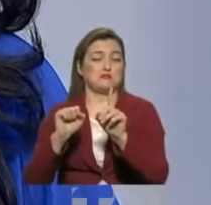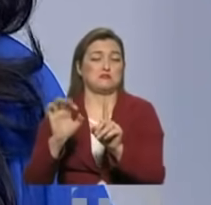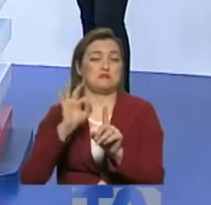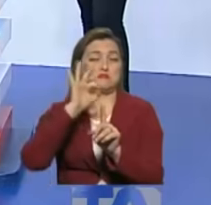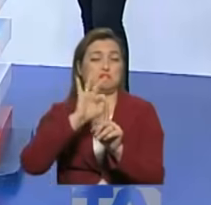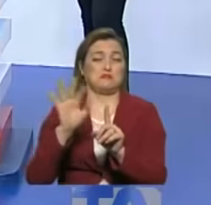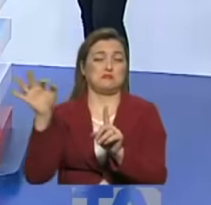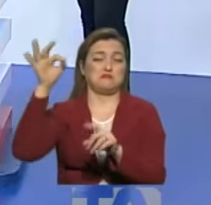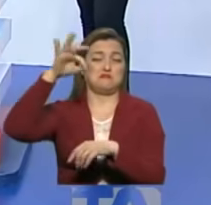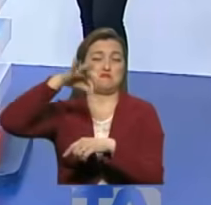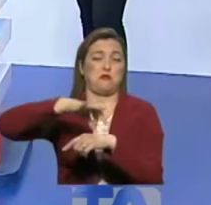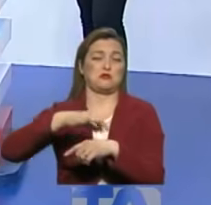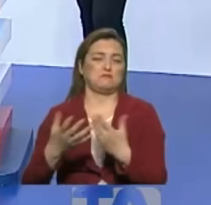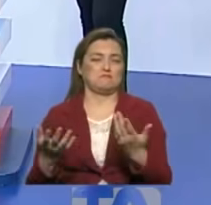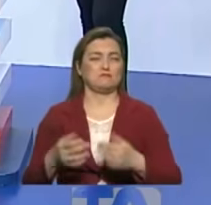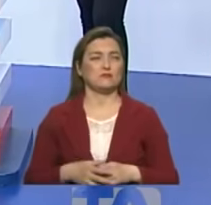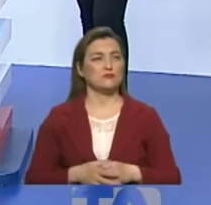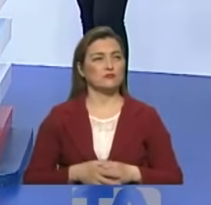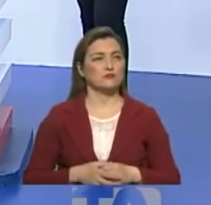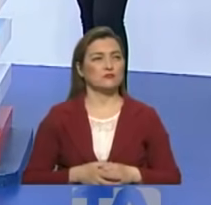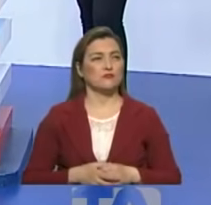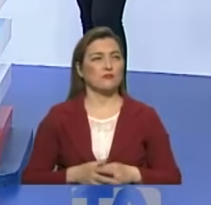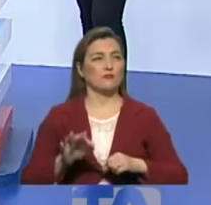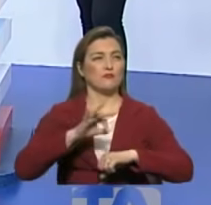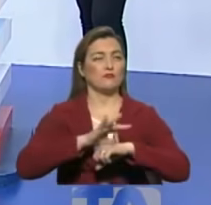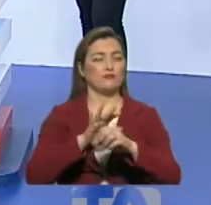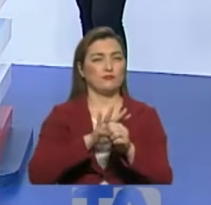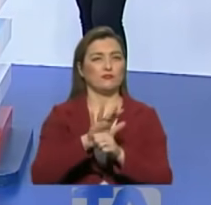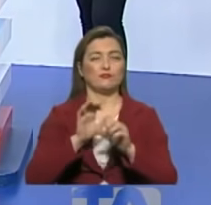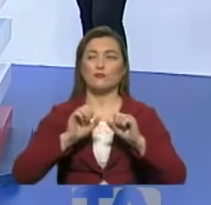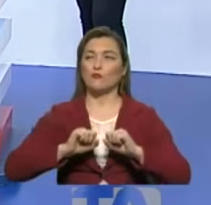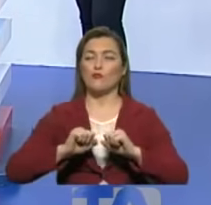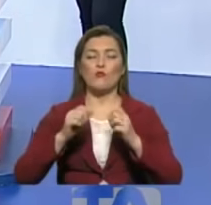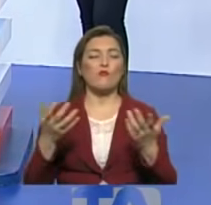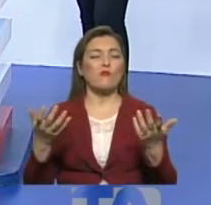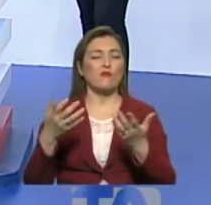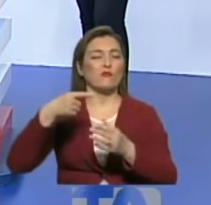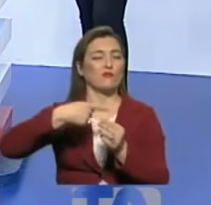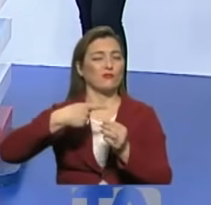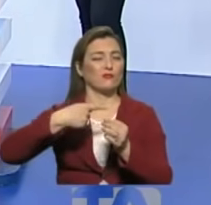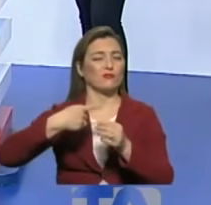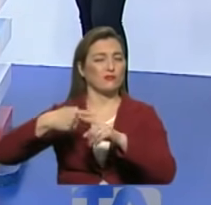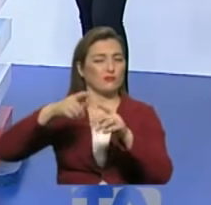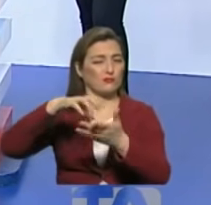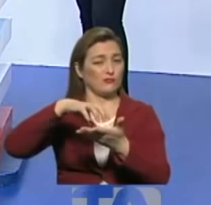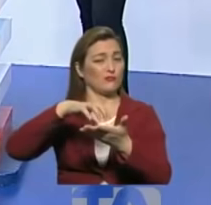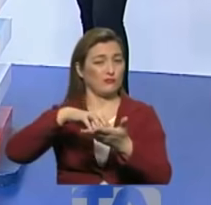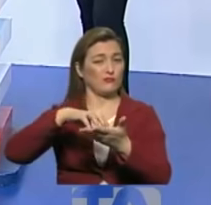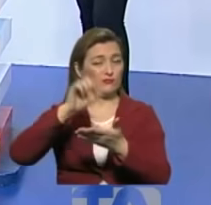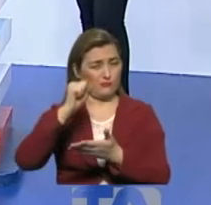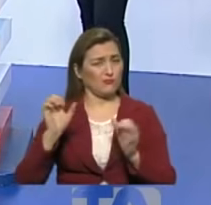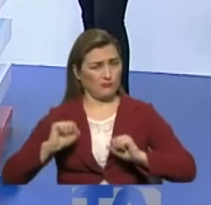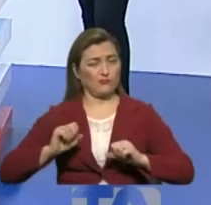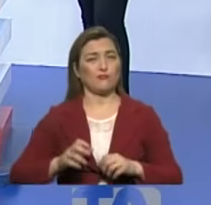virus. Pero también quisiéramos conocer si el dengue y el COVID-19 pueden presentarse, por ejemplo, aquí en Quito, en alguna provincia, en alguna ciudad de la